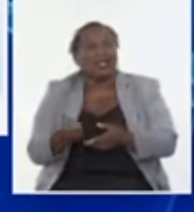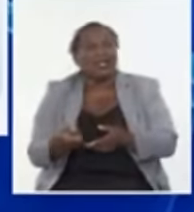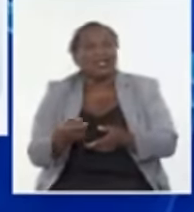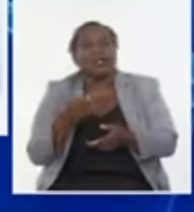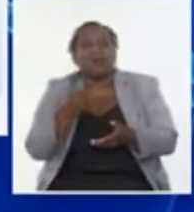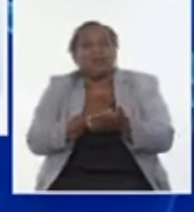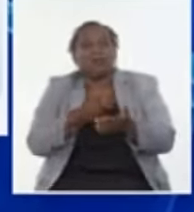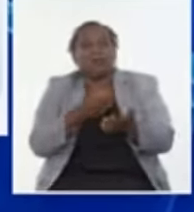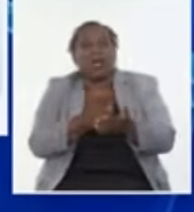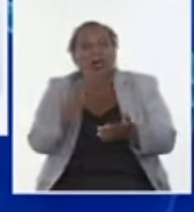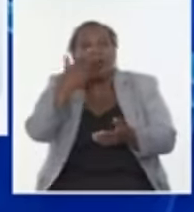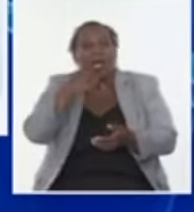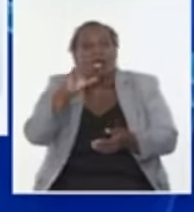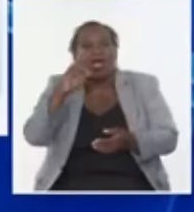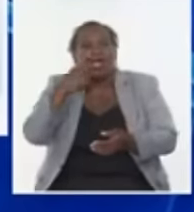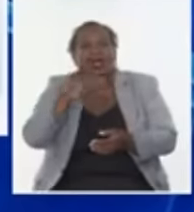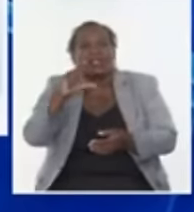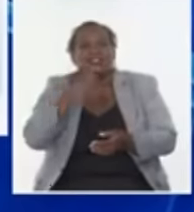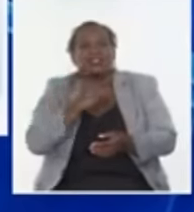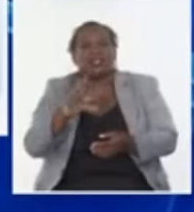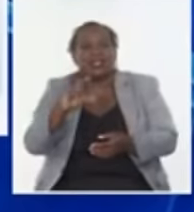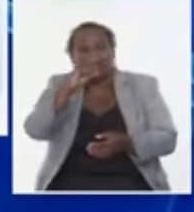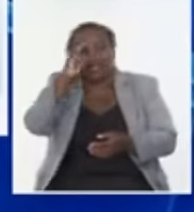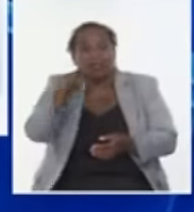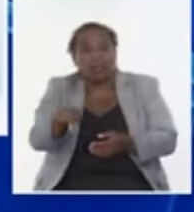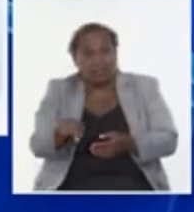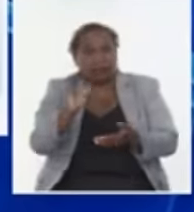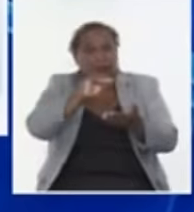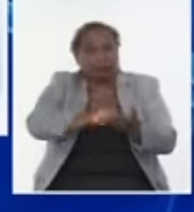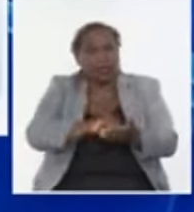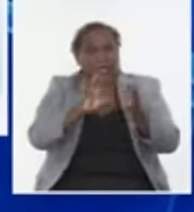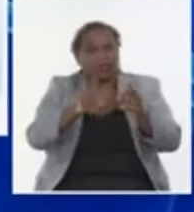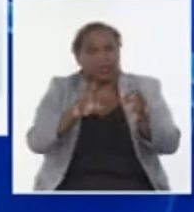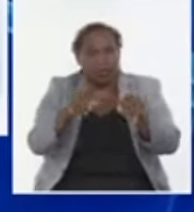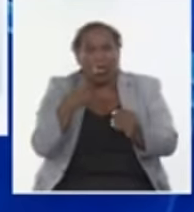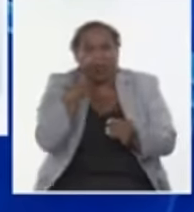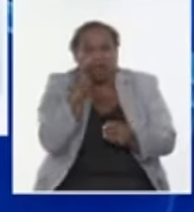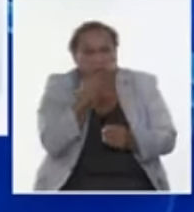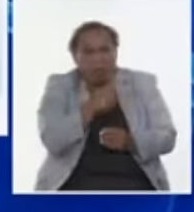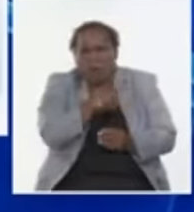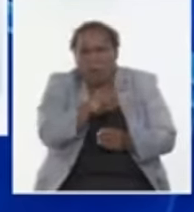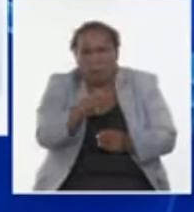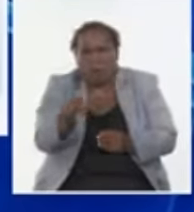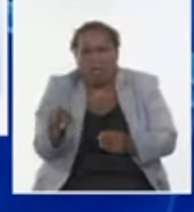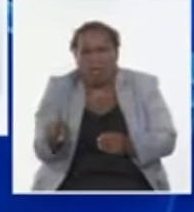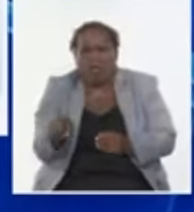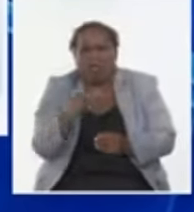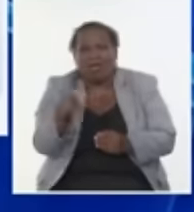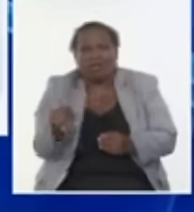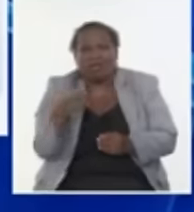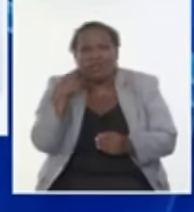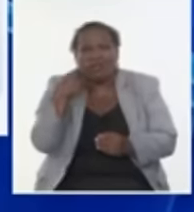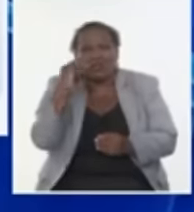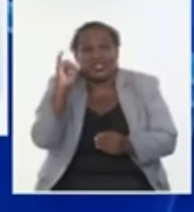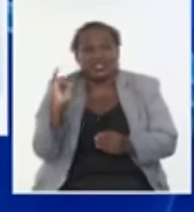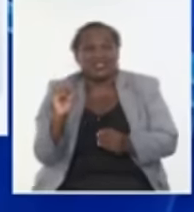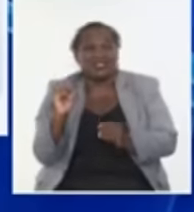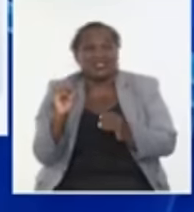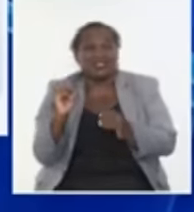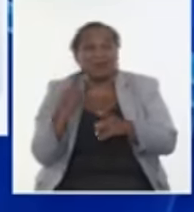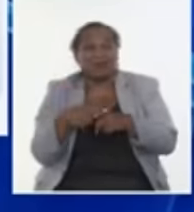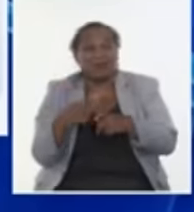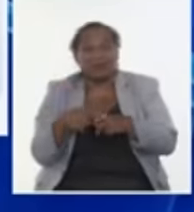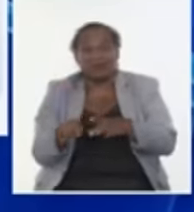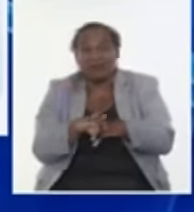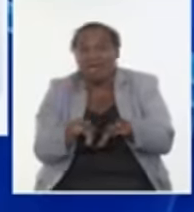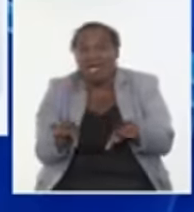materias primas. Eso se implementó y empezó a dar resultados. Pero ustedes vieron con los 6 productos, ya no solo vimos la